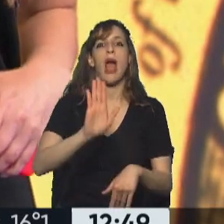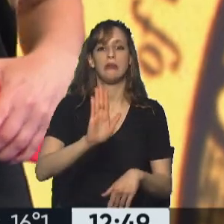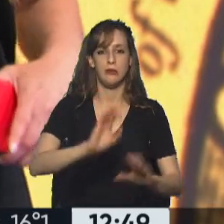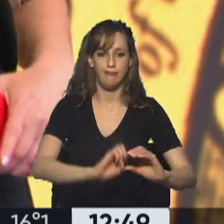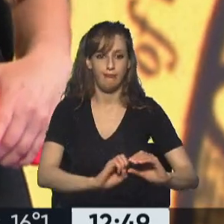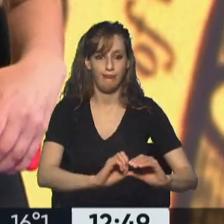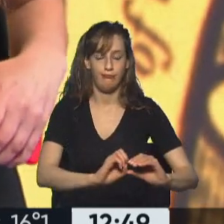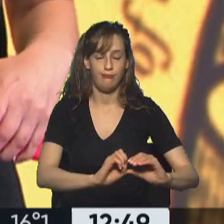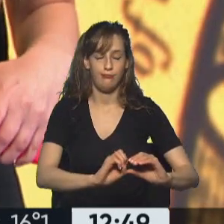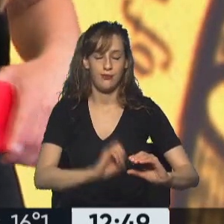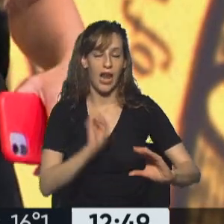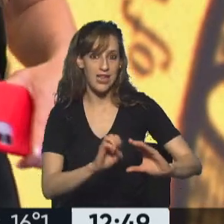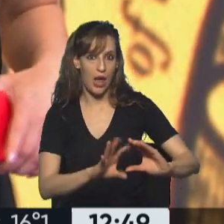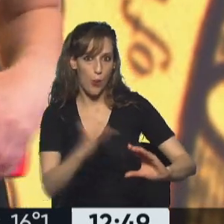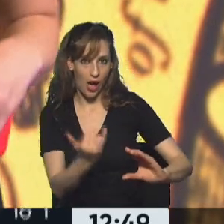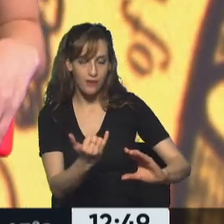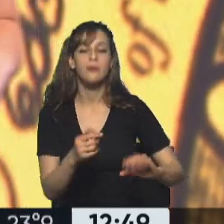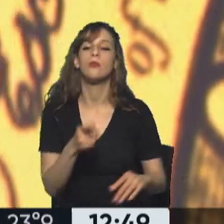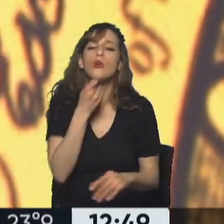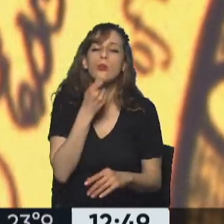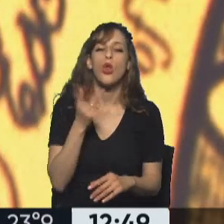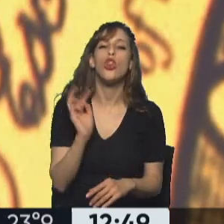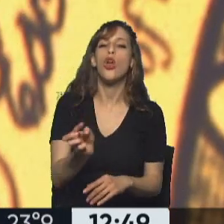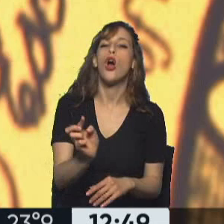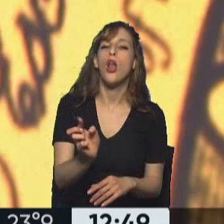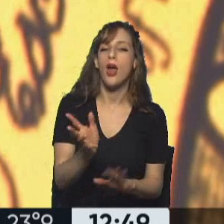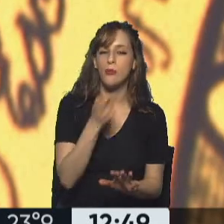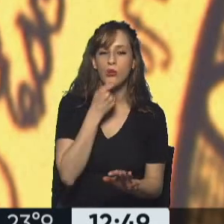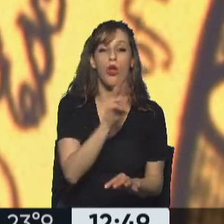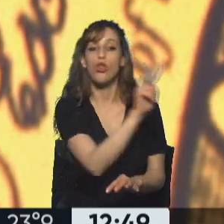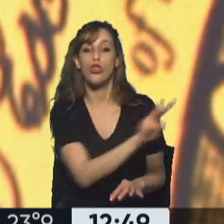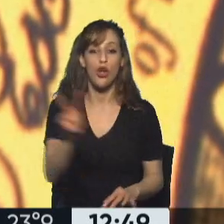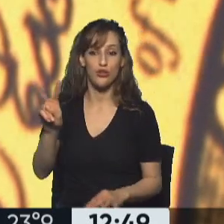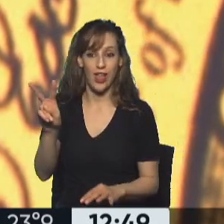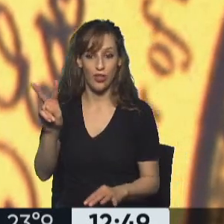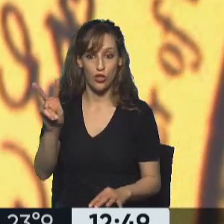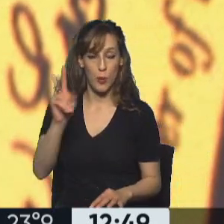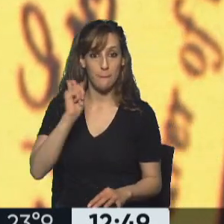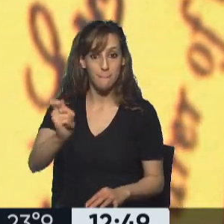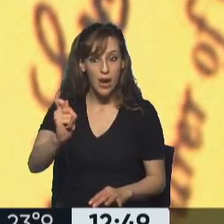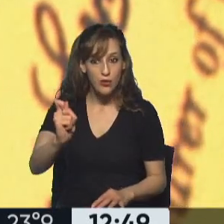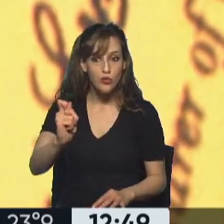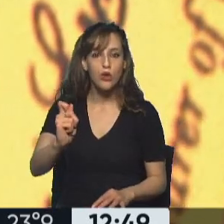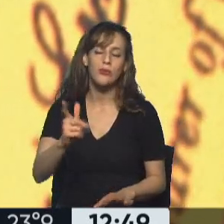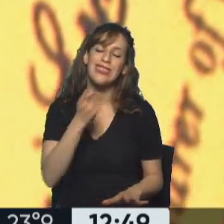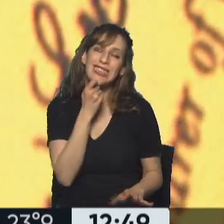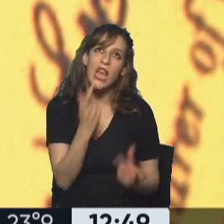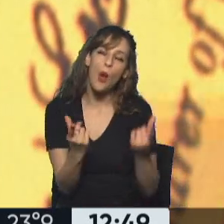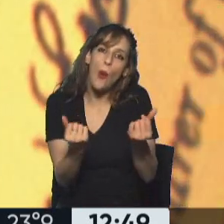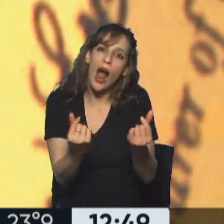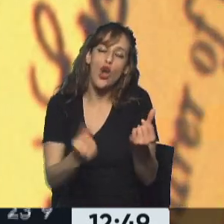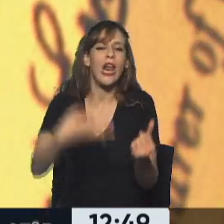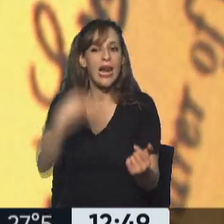dólar como algunos ya están convencidos que se hacía 200 decir si fuera un valor real si fuera un valor representativo el